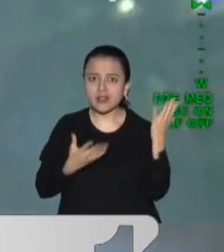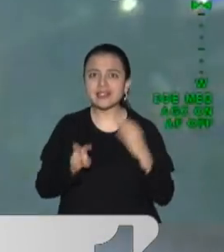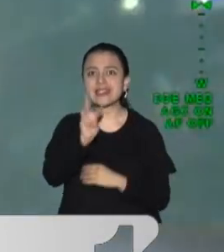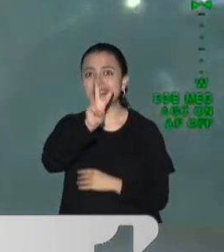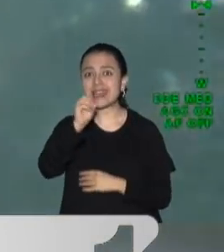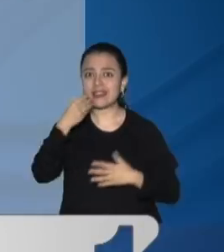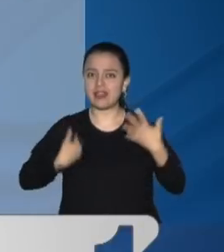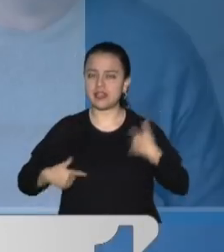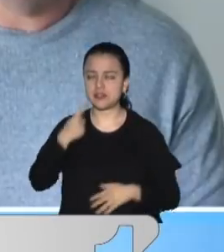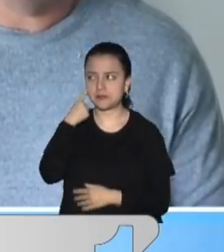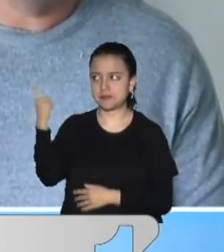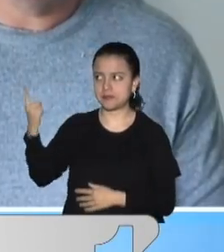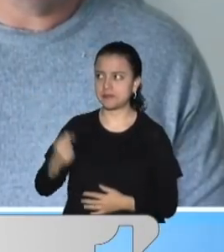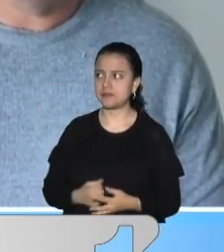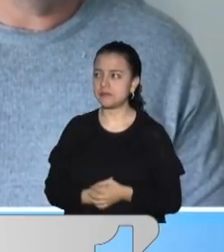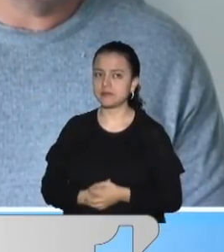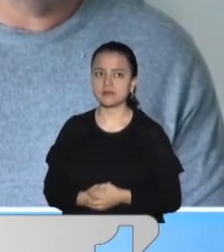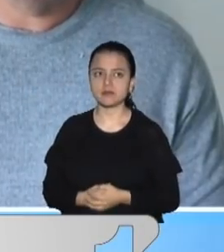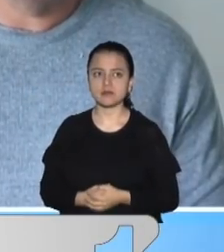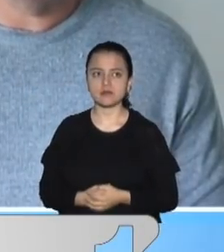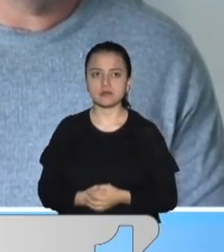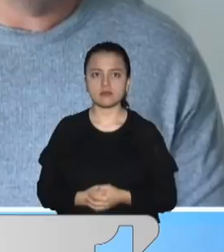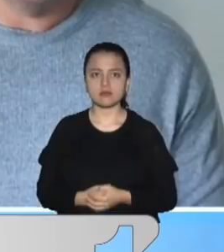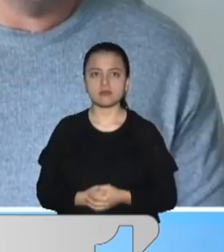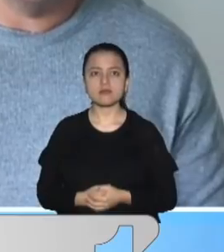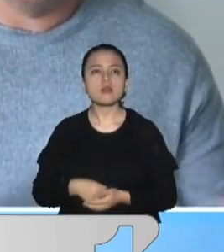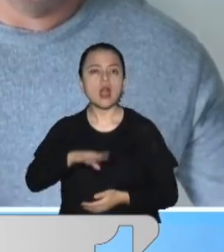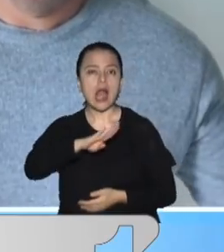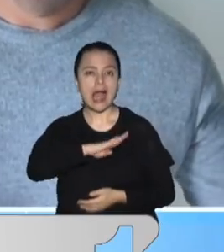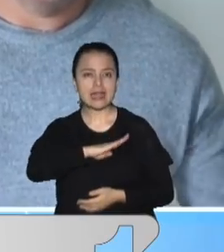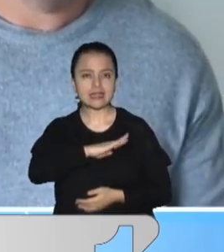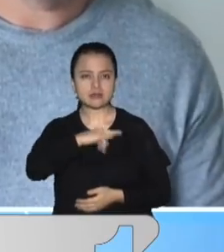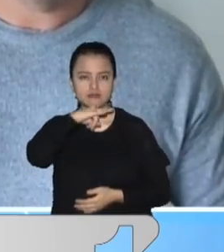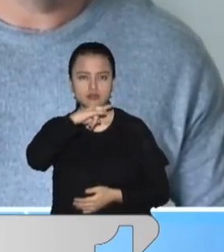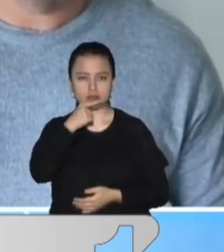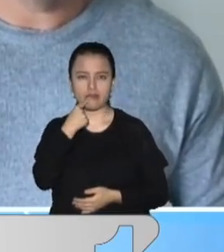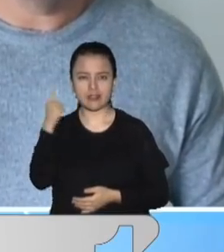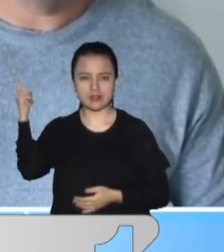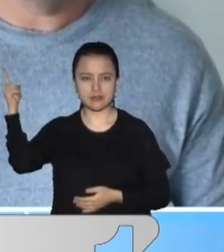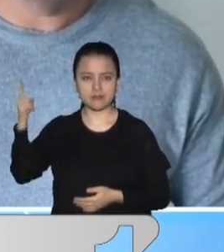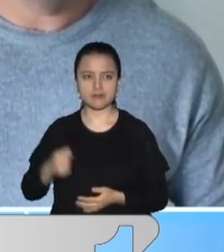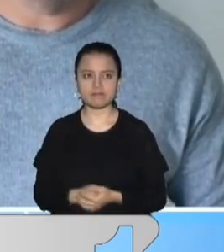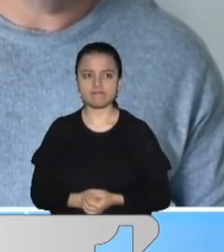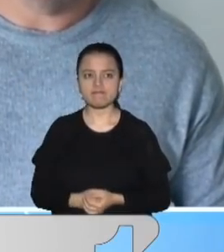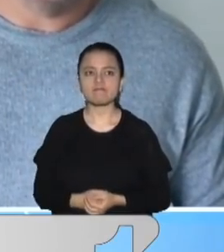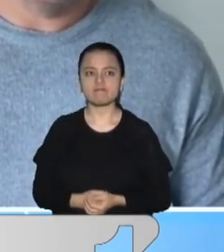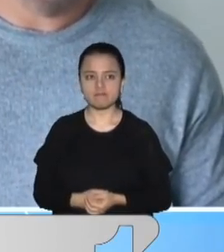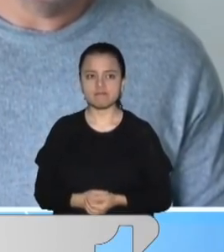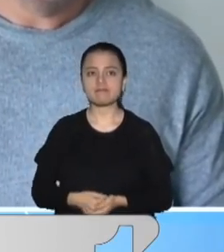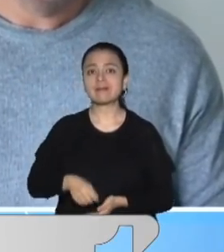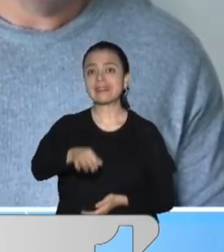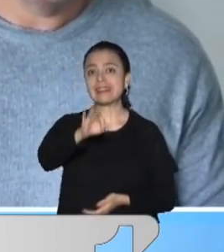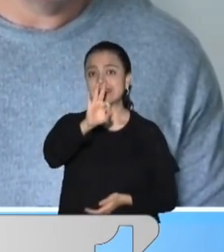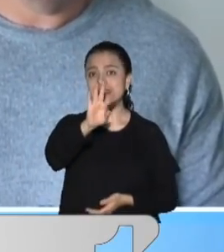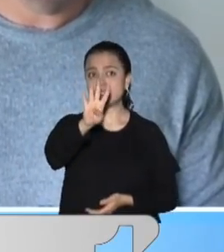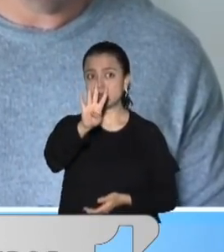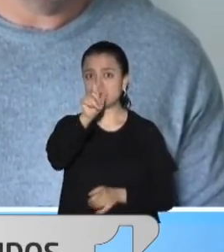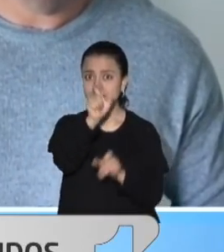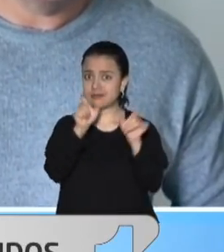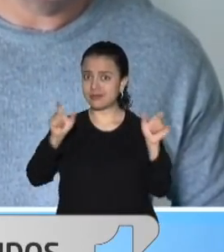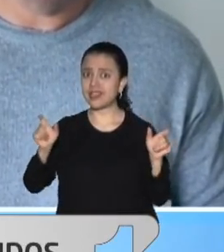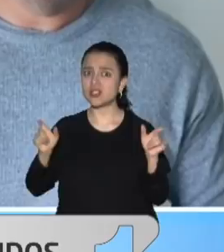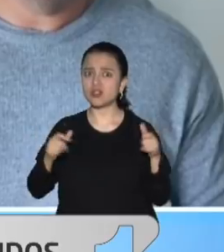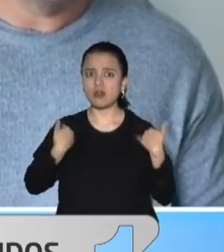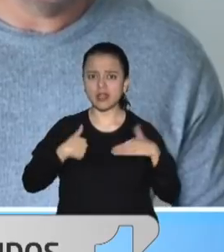Jairo Santamaría. Se presentaron unas situaciones complejas donde 34 personas fueron atendidas, según